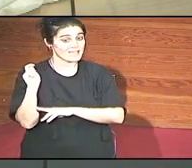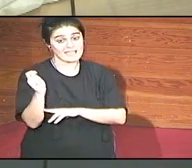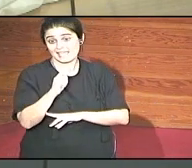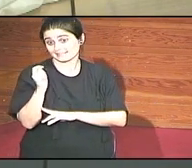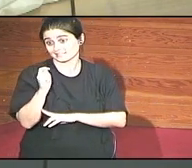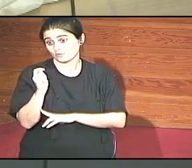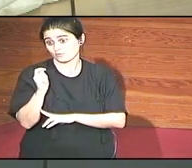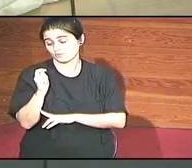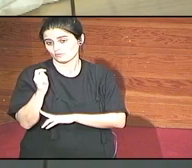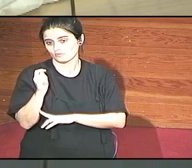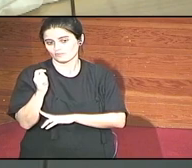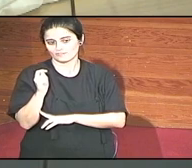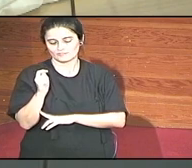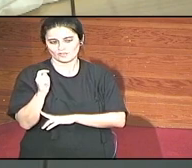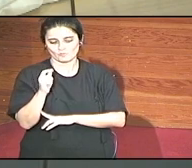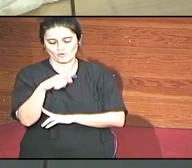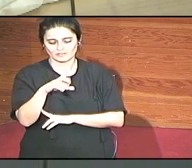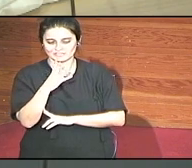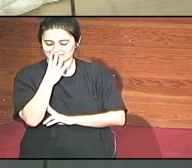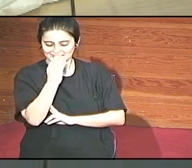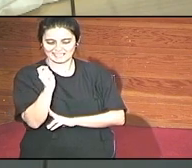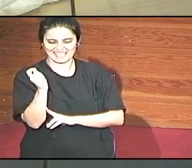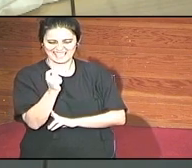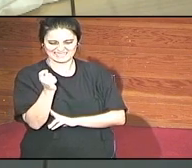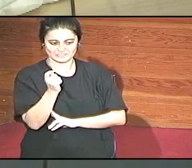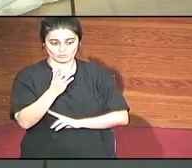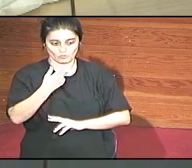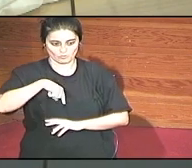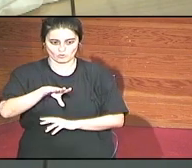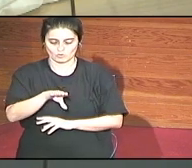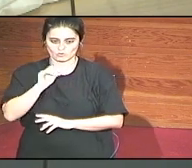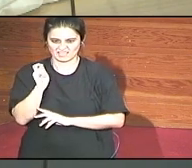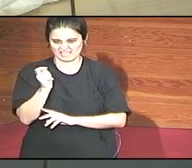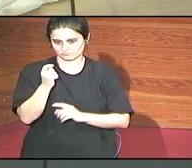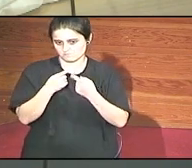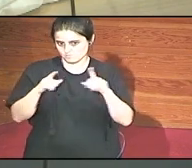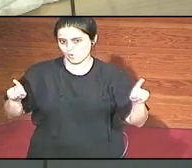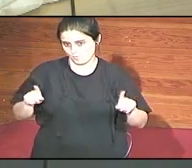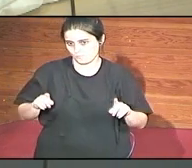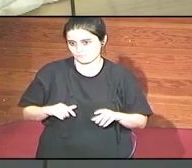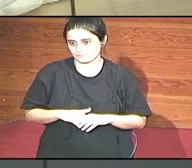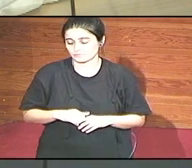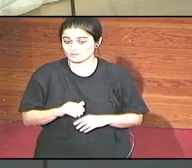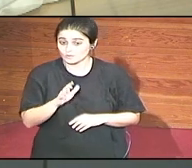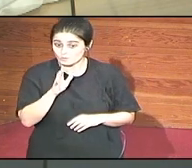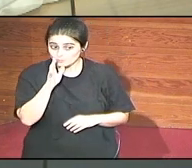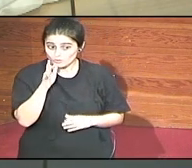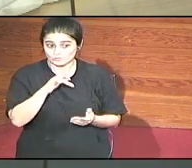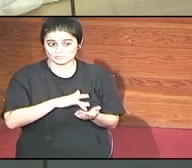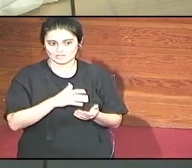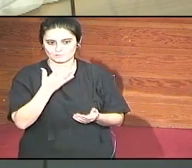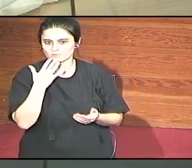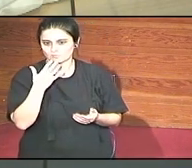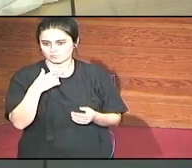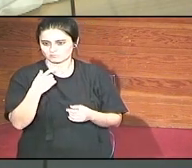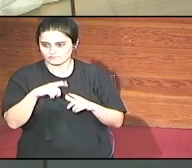nuestra manera de mirar no real cuando porque porque sólo esos 20 euros que pueden enviar